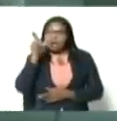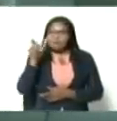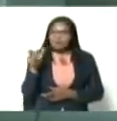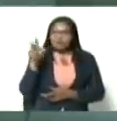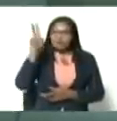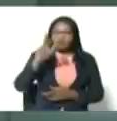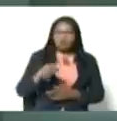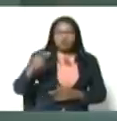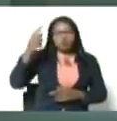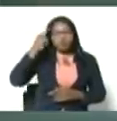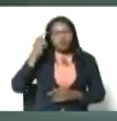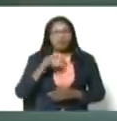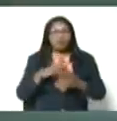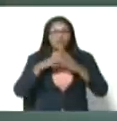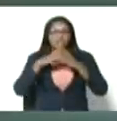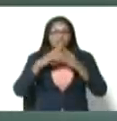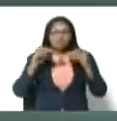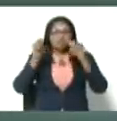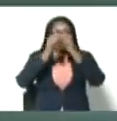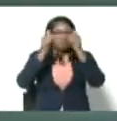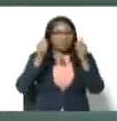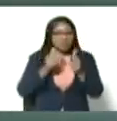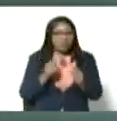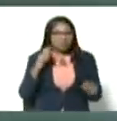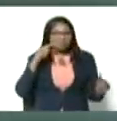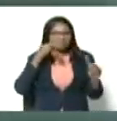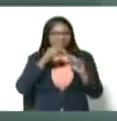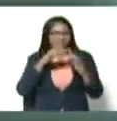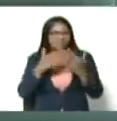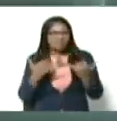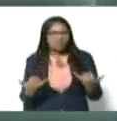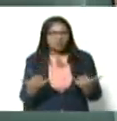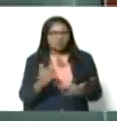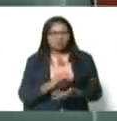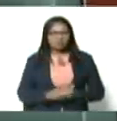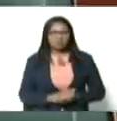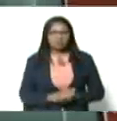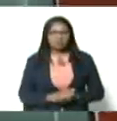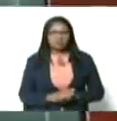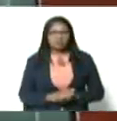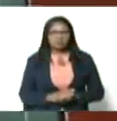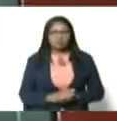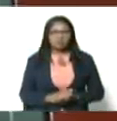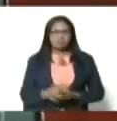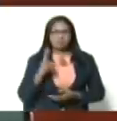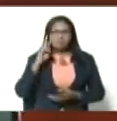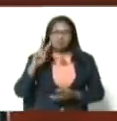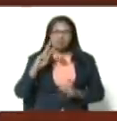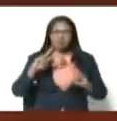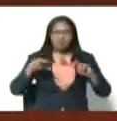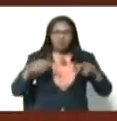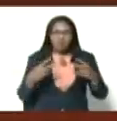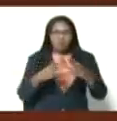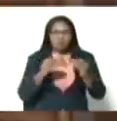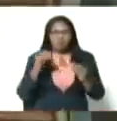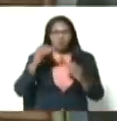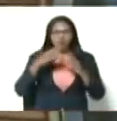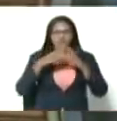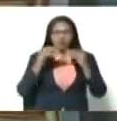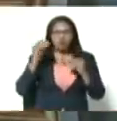a diario en todo este sistema. Y precisamente, bueno, esto es un elemento que viene a complementar mejor